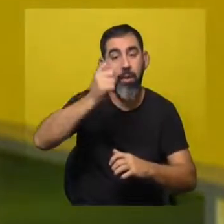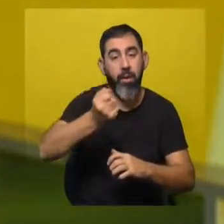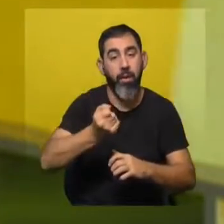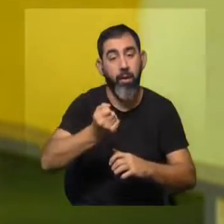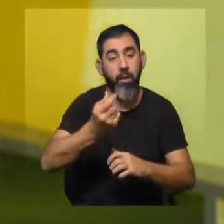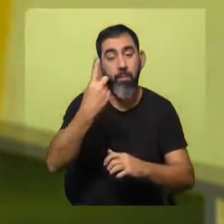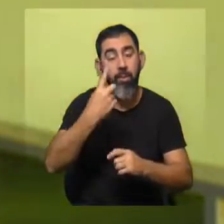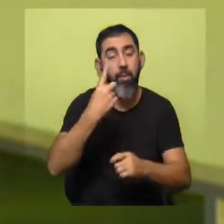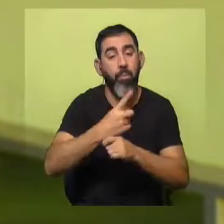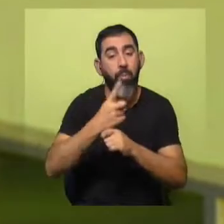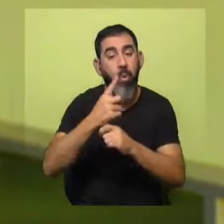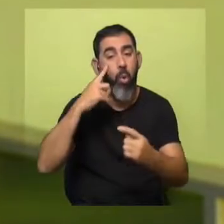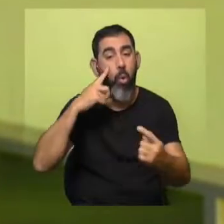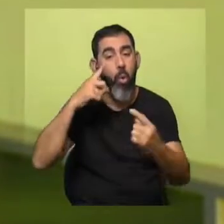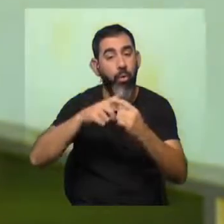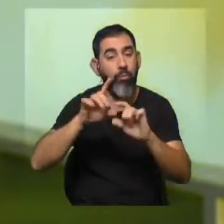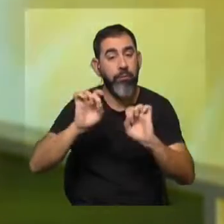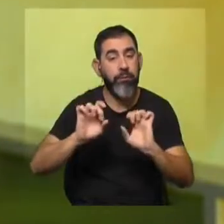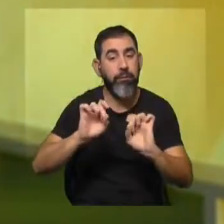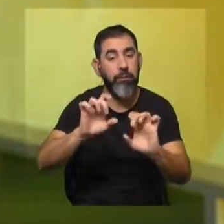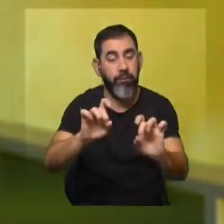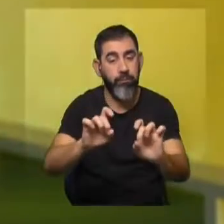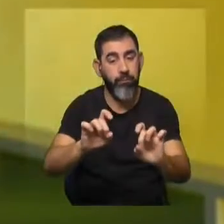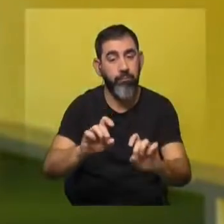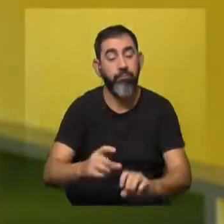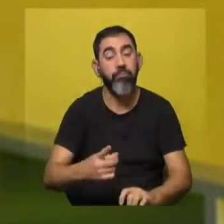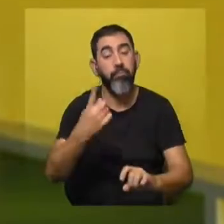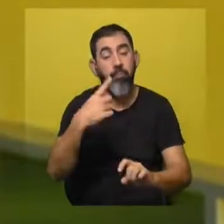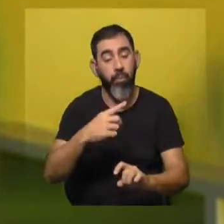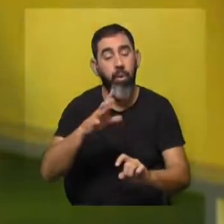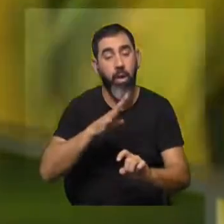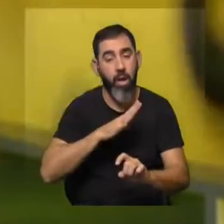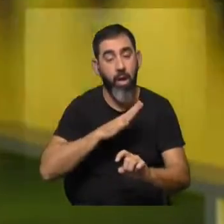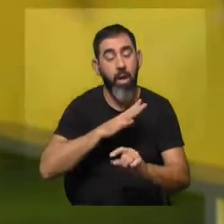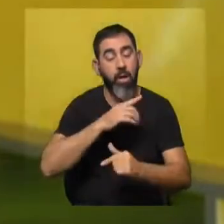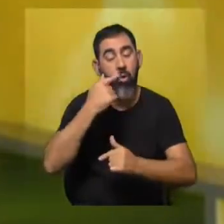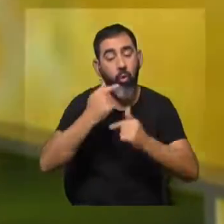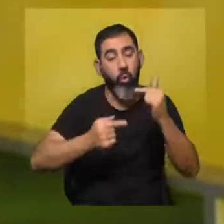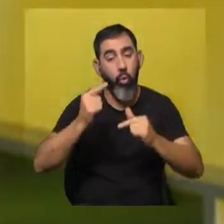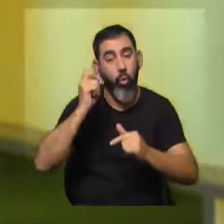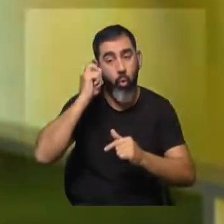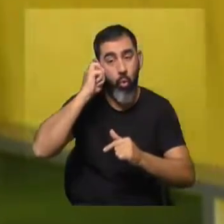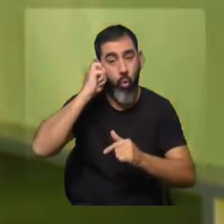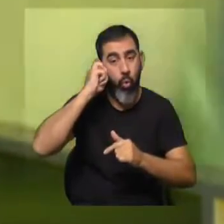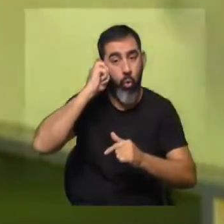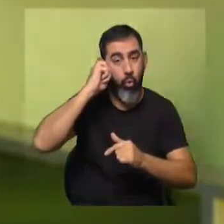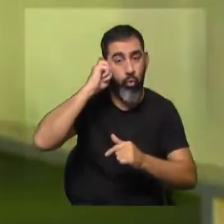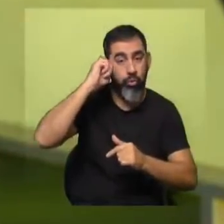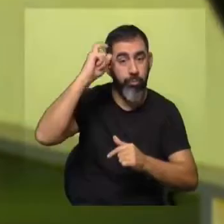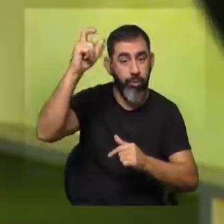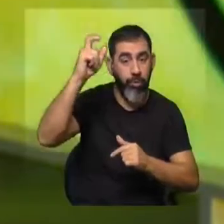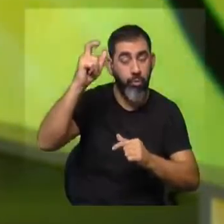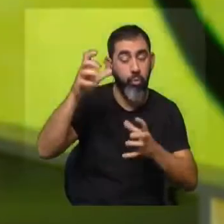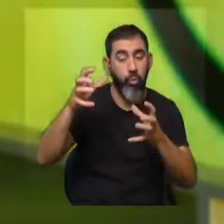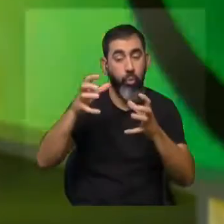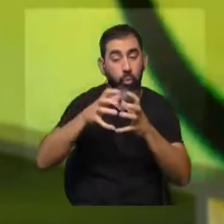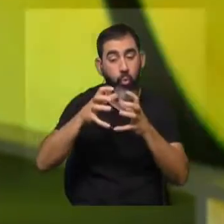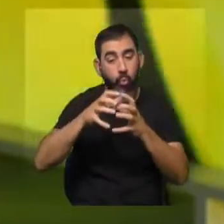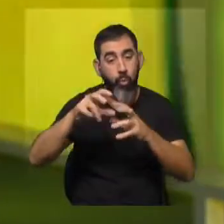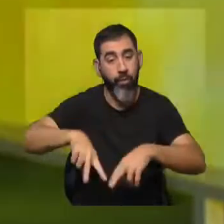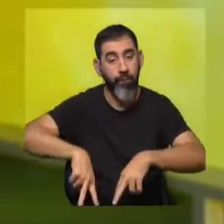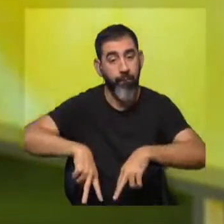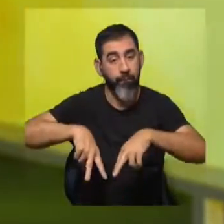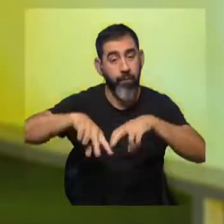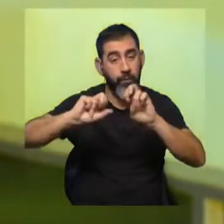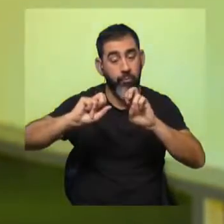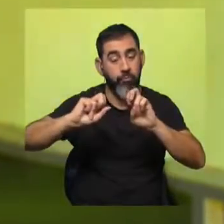fines destructivos que todos conocemos, pero se abrieron puertas y se generaron conocimientos, se generaron grupos de investigación que